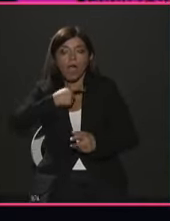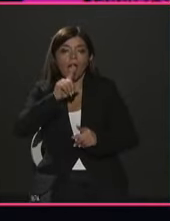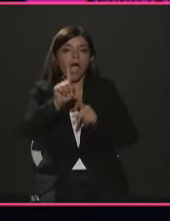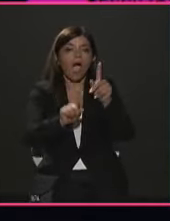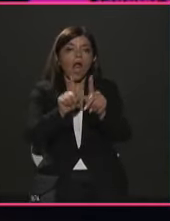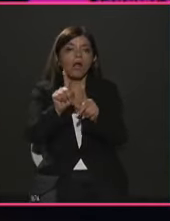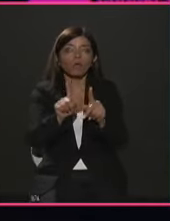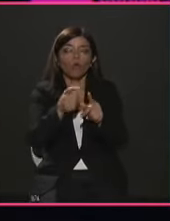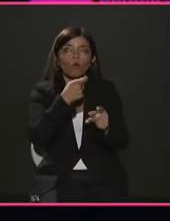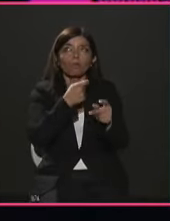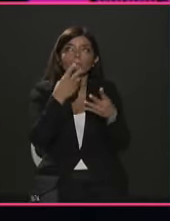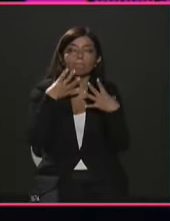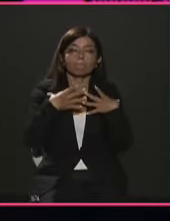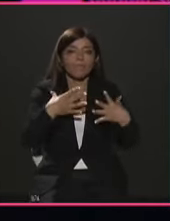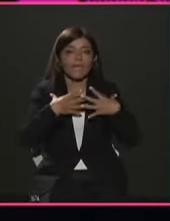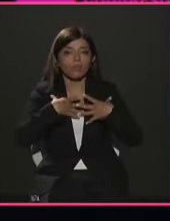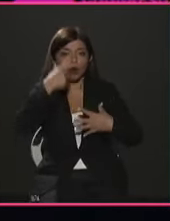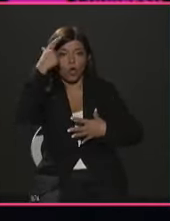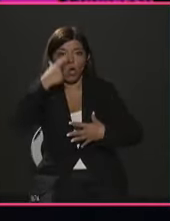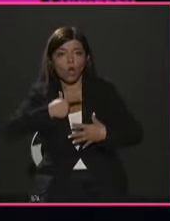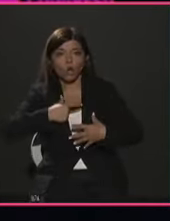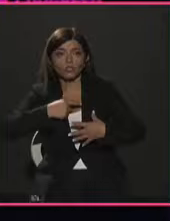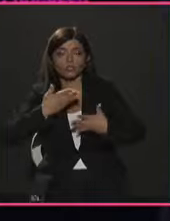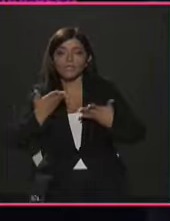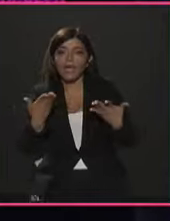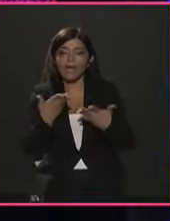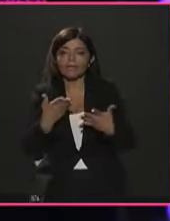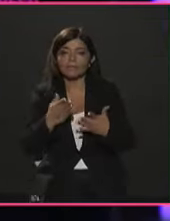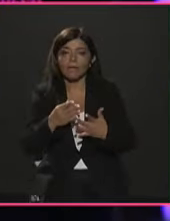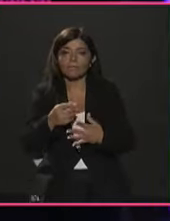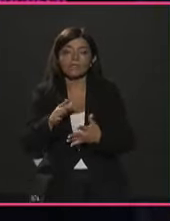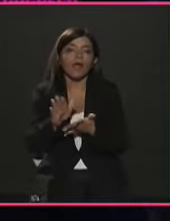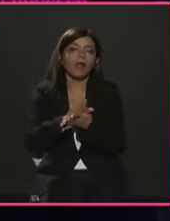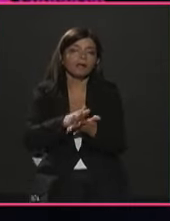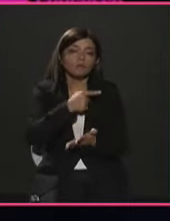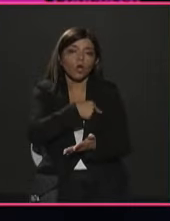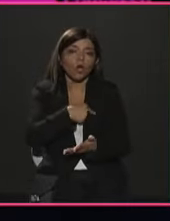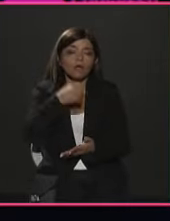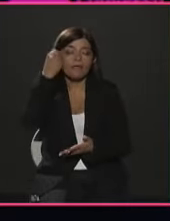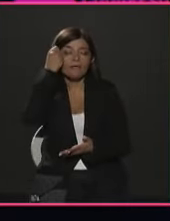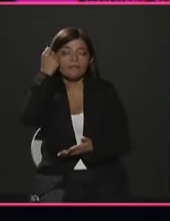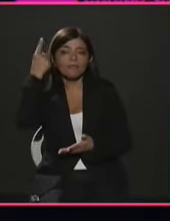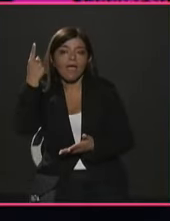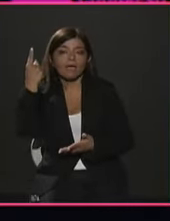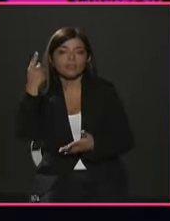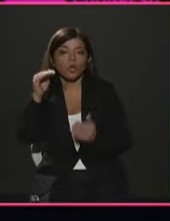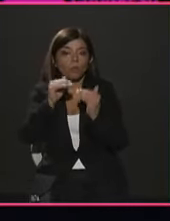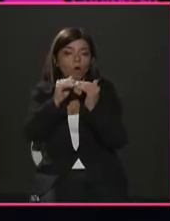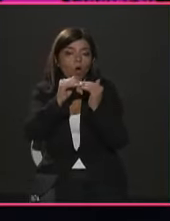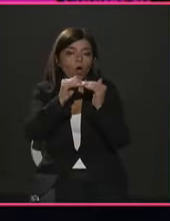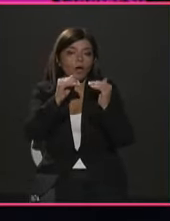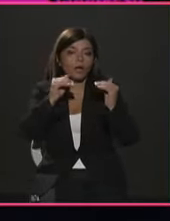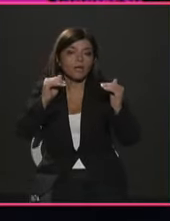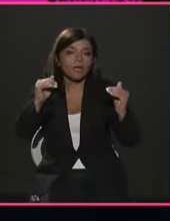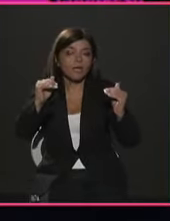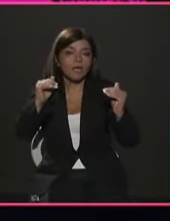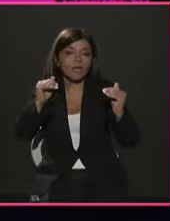lo llaman la singularity también se llama ideas como la línea